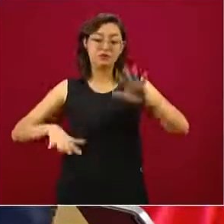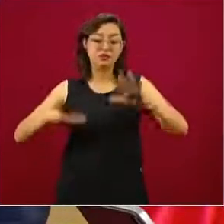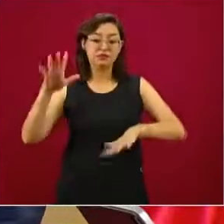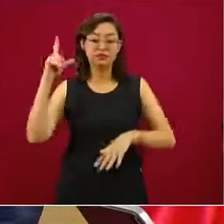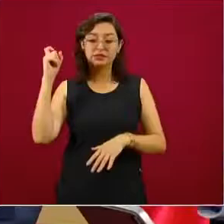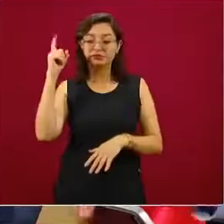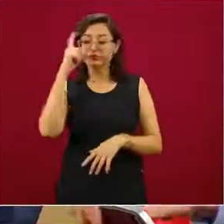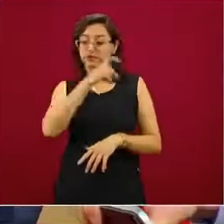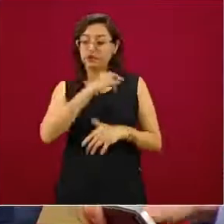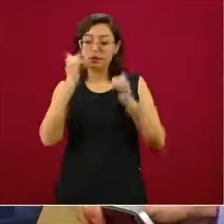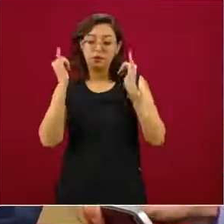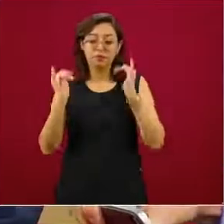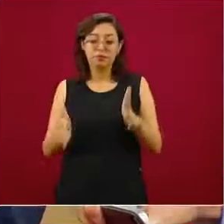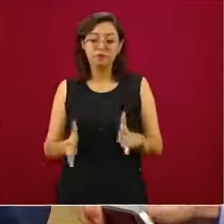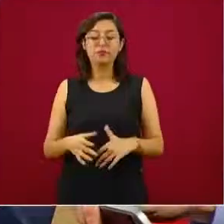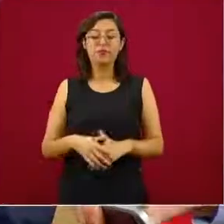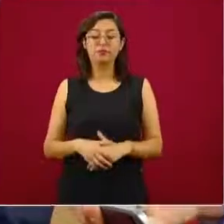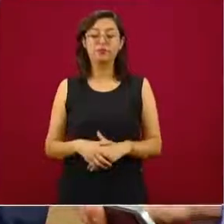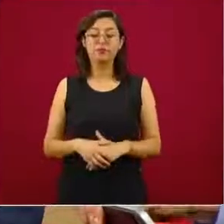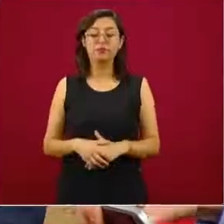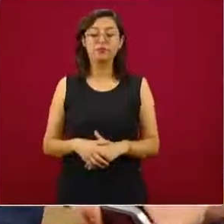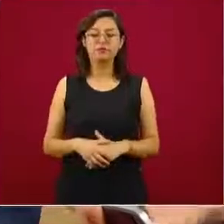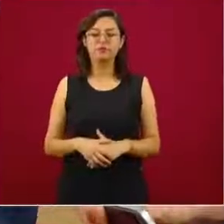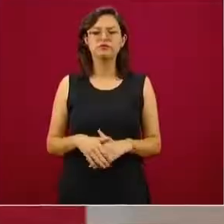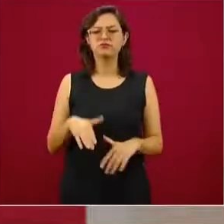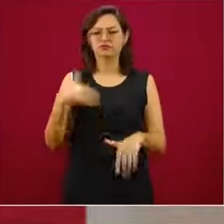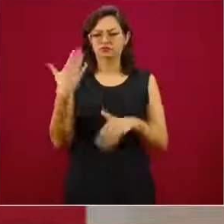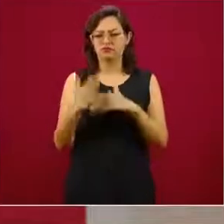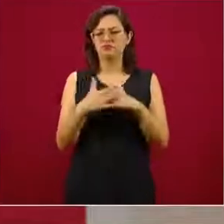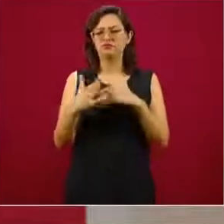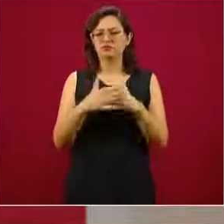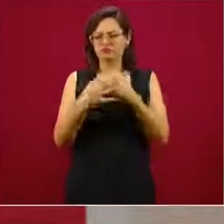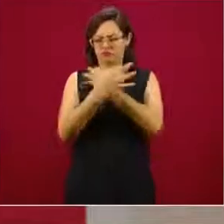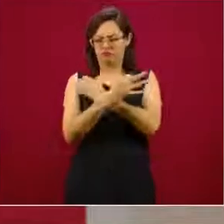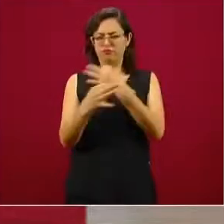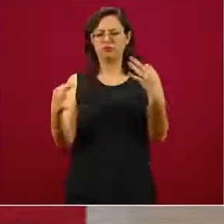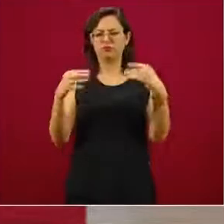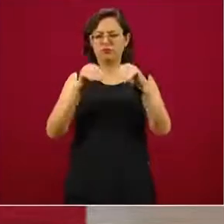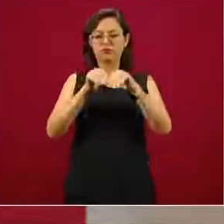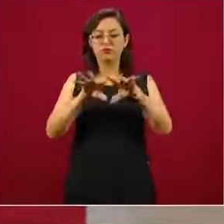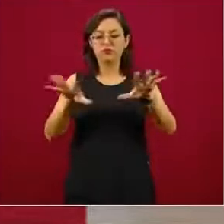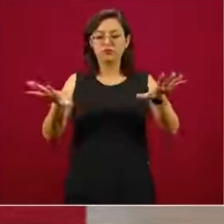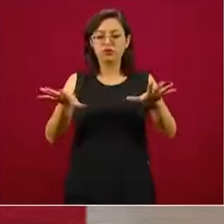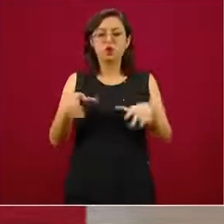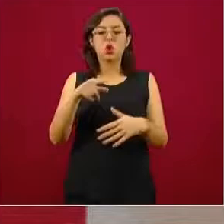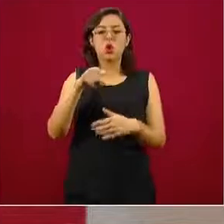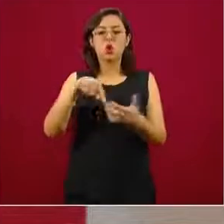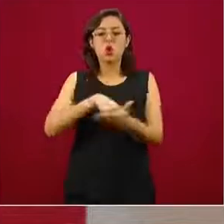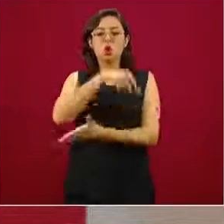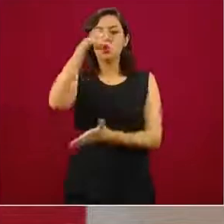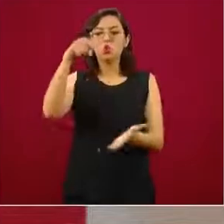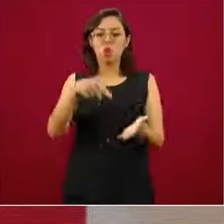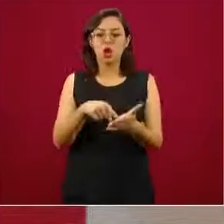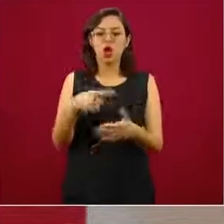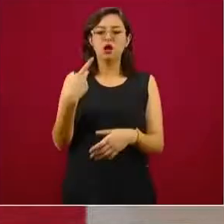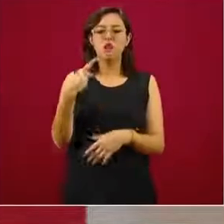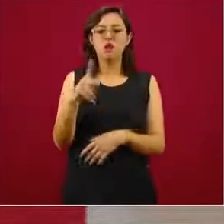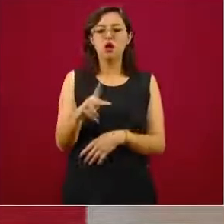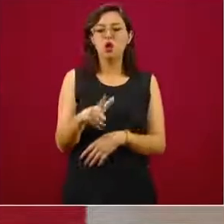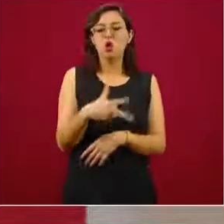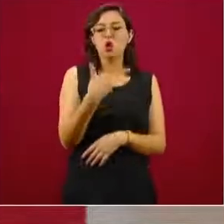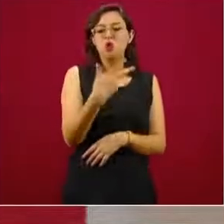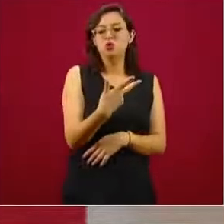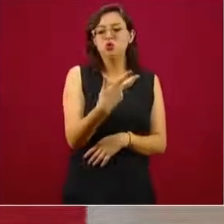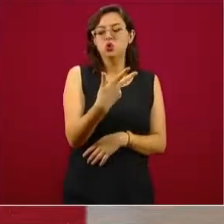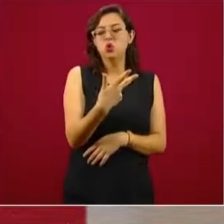complicado. Y se va a publicar todo esto y se va a dar a conocer las sedes, pero serían el 8 y 9